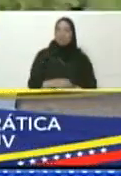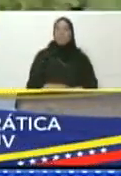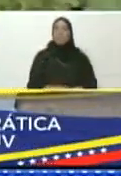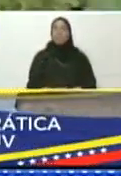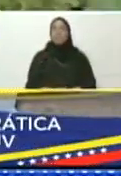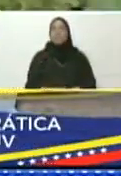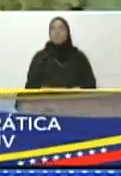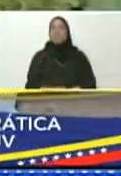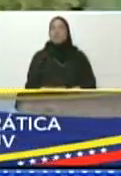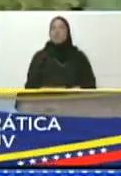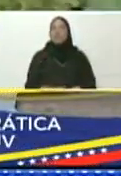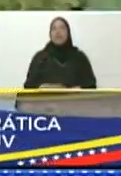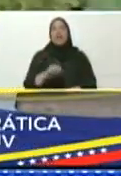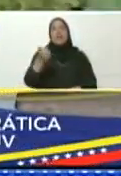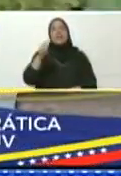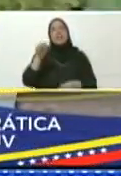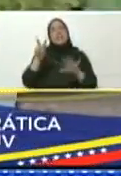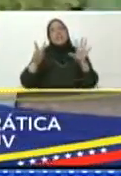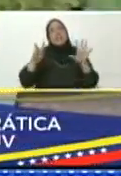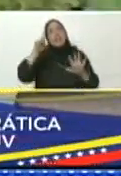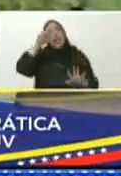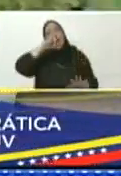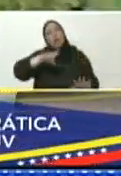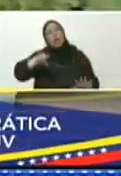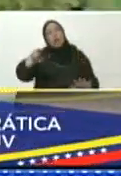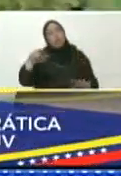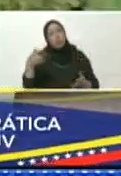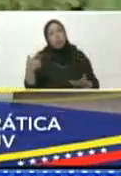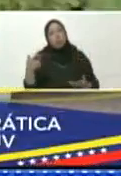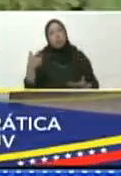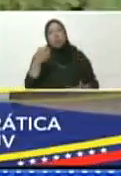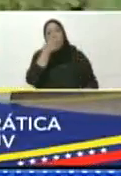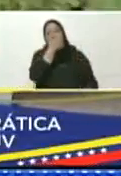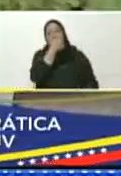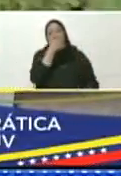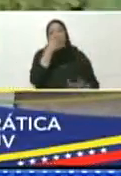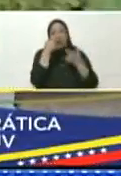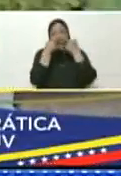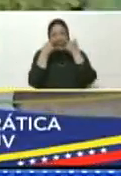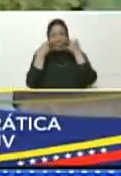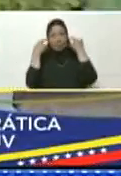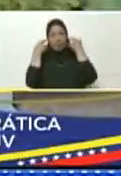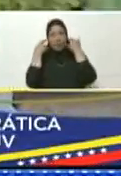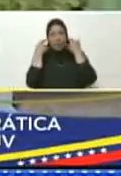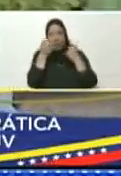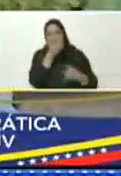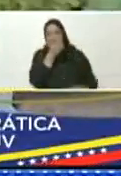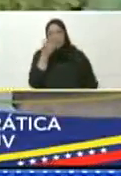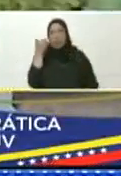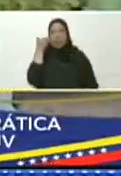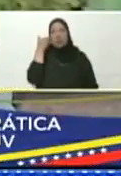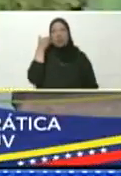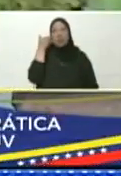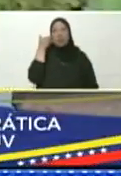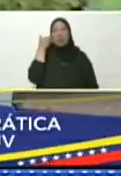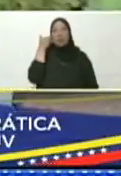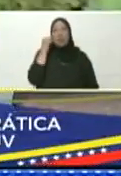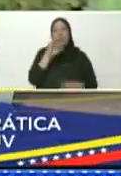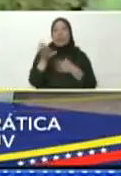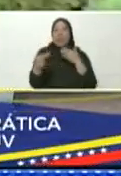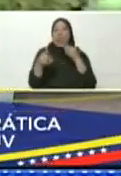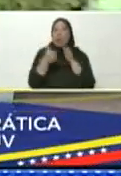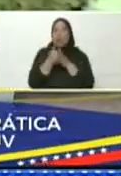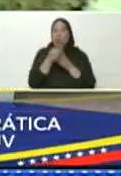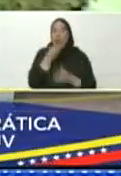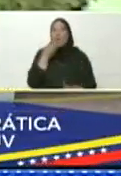Miguel Aponte tiene 17 años, dice aquí. Quítate la máscara, ponle un micrófono. Es el más joven de todos,